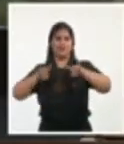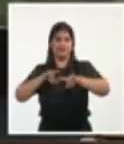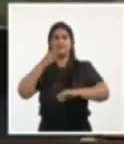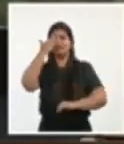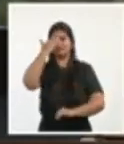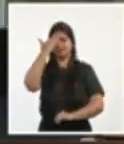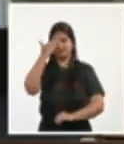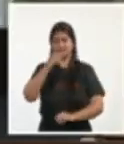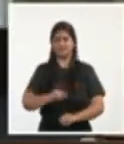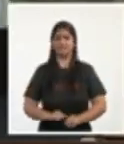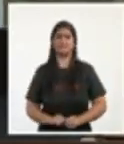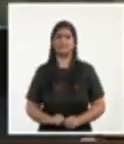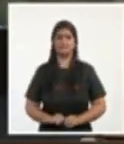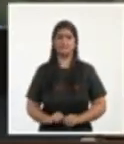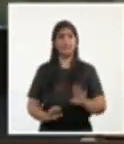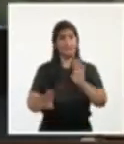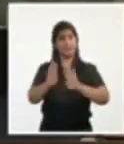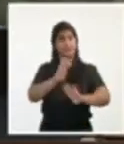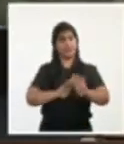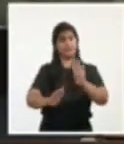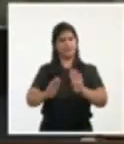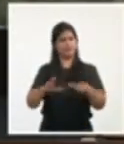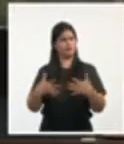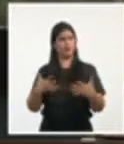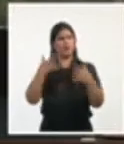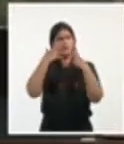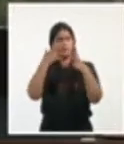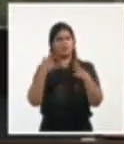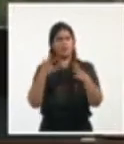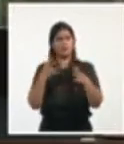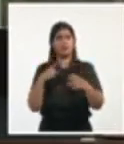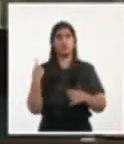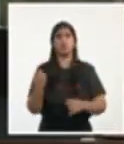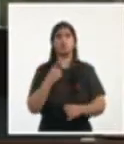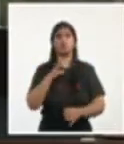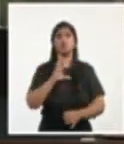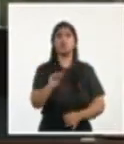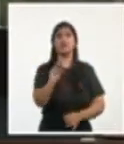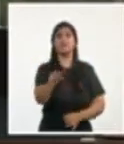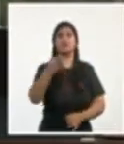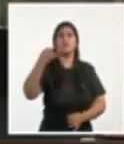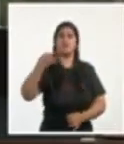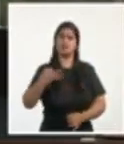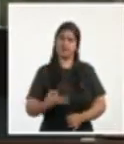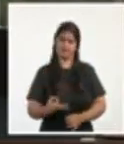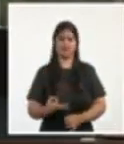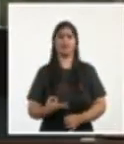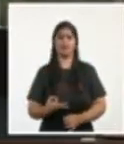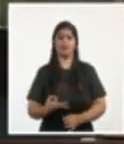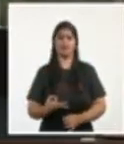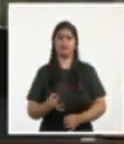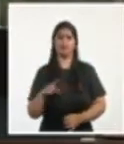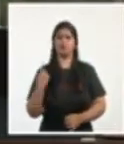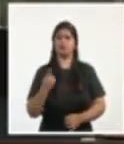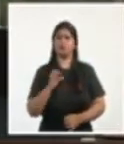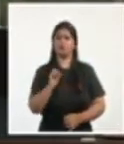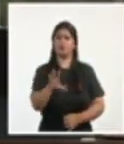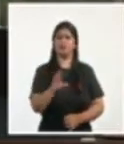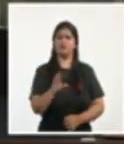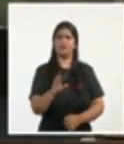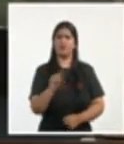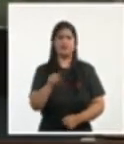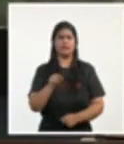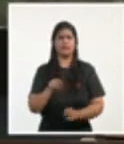los principios de la transparencia, la exactitud y la veracidad. Y hemos sido